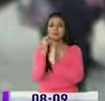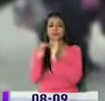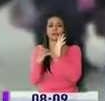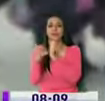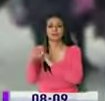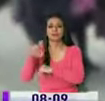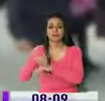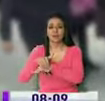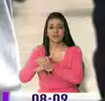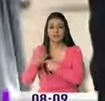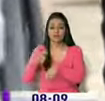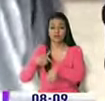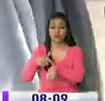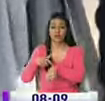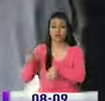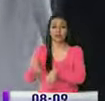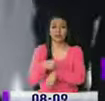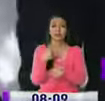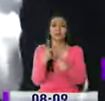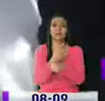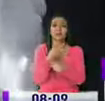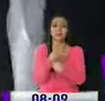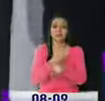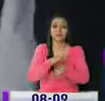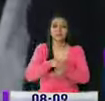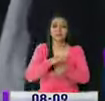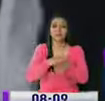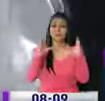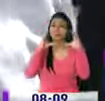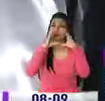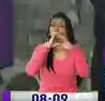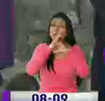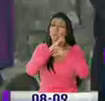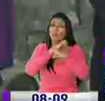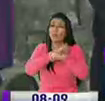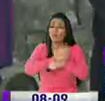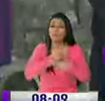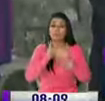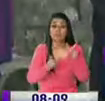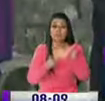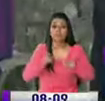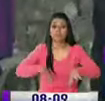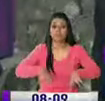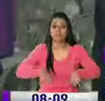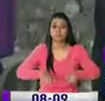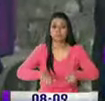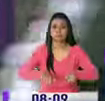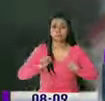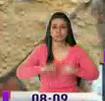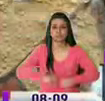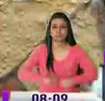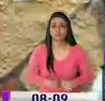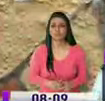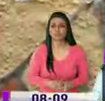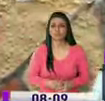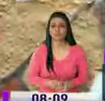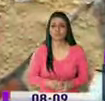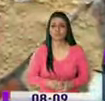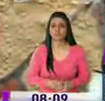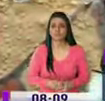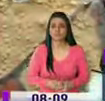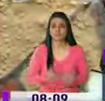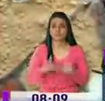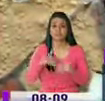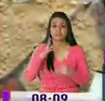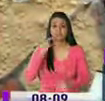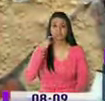que la hora de salida puede ser peligrosa debido a la oscuridad y a la presencia de personas con malas intenciones. Por lo general, la mayoría